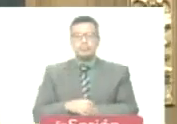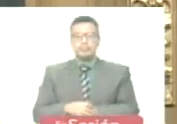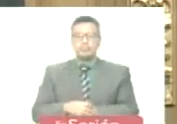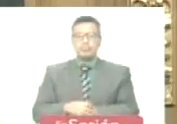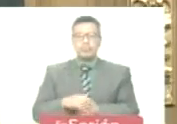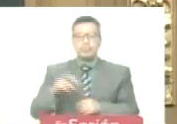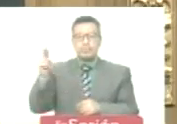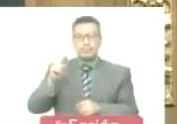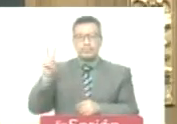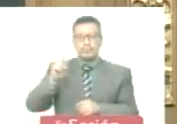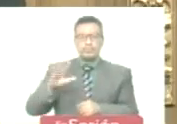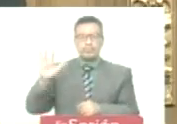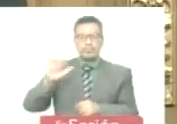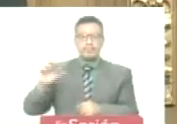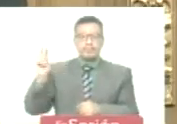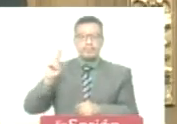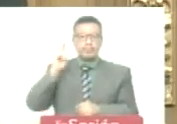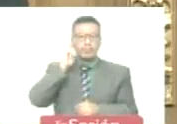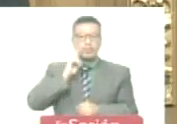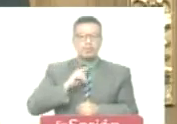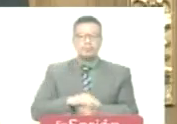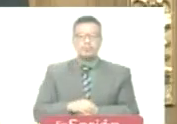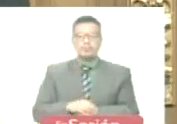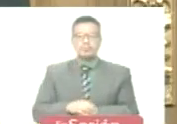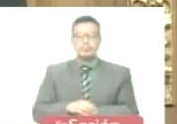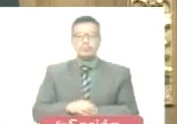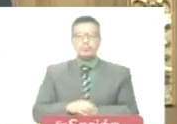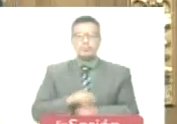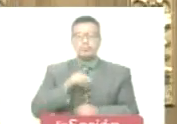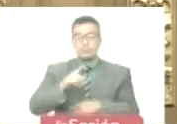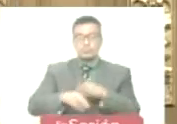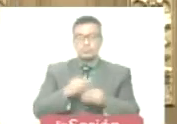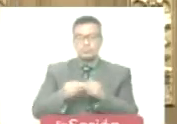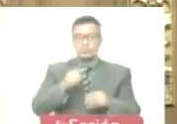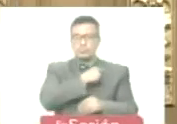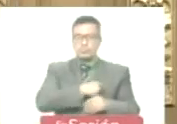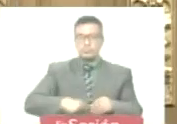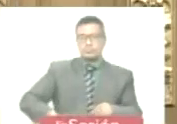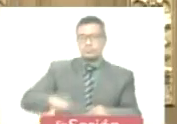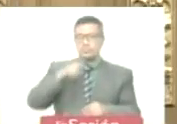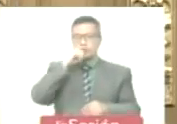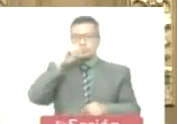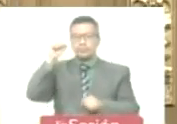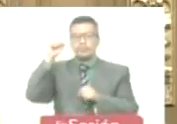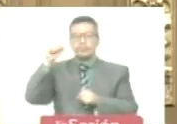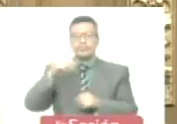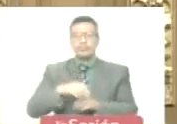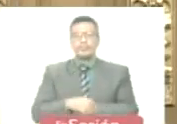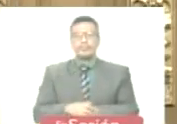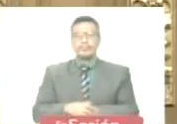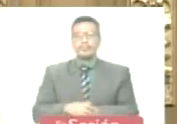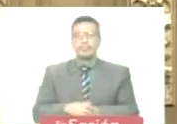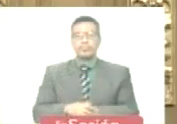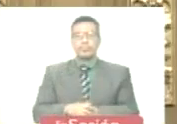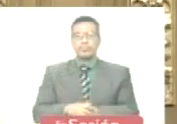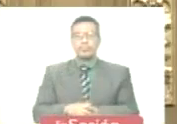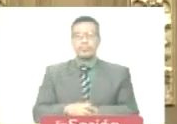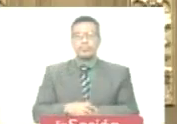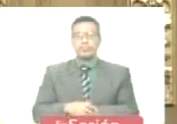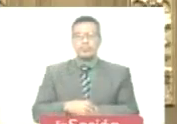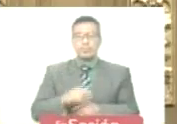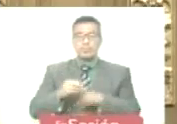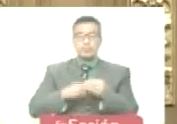de la República Bolivariana de Venezuela. Y por eso el presidente Nicolás Maduro está